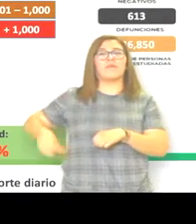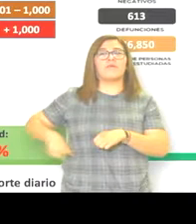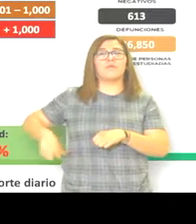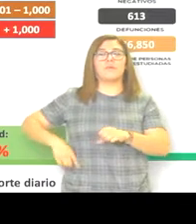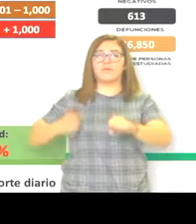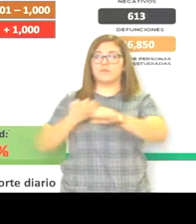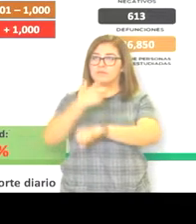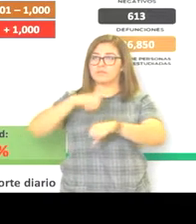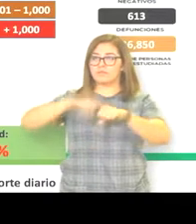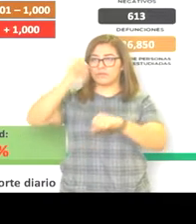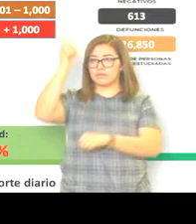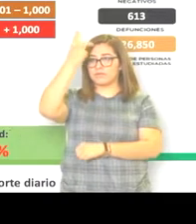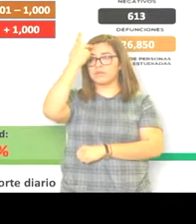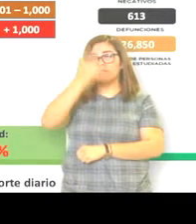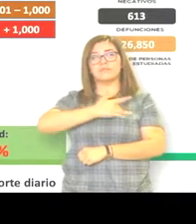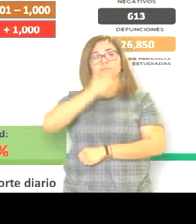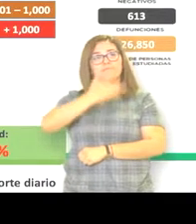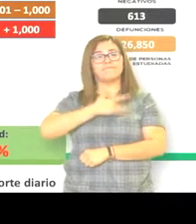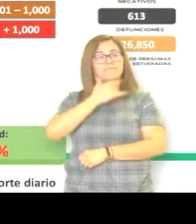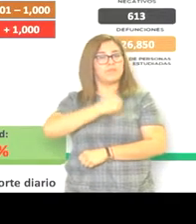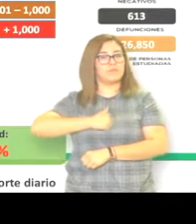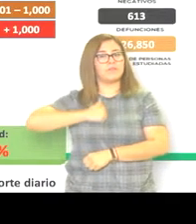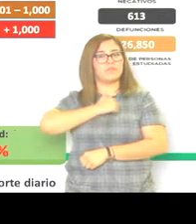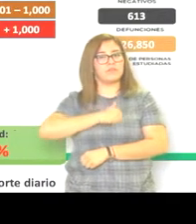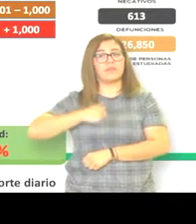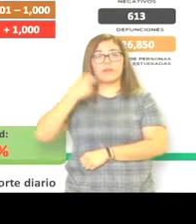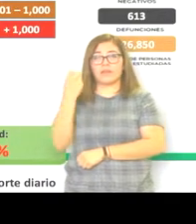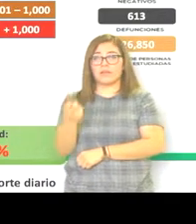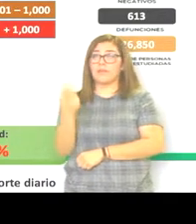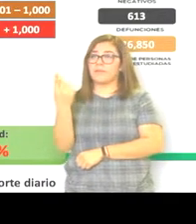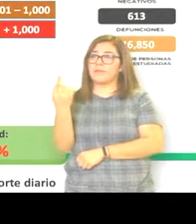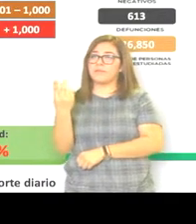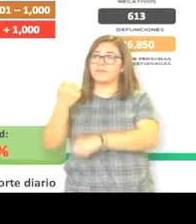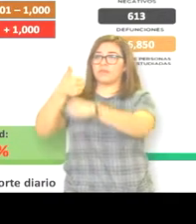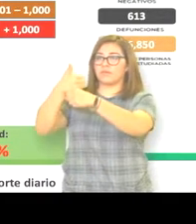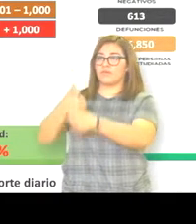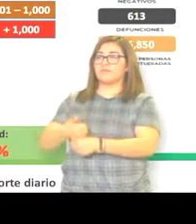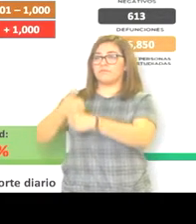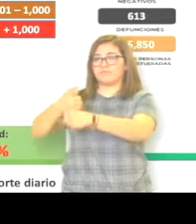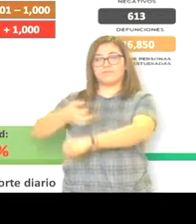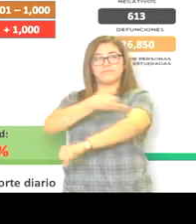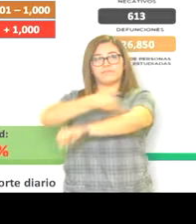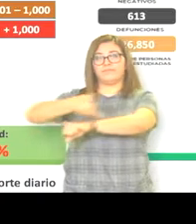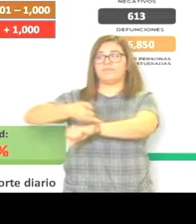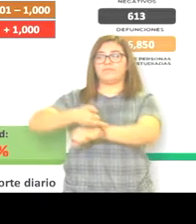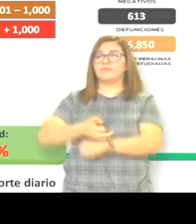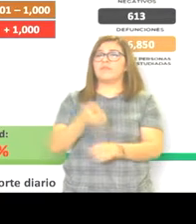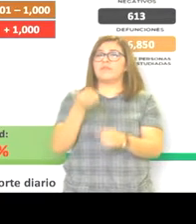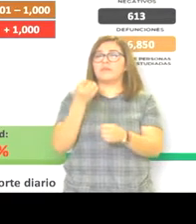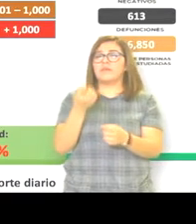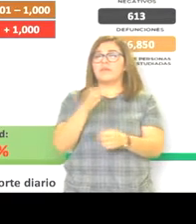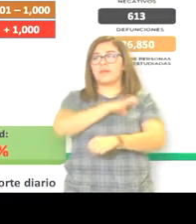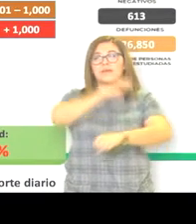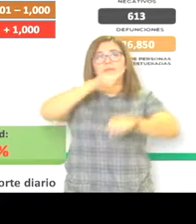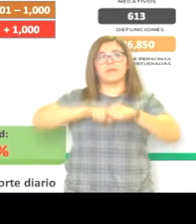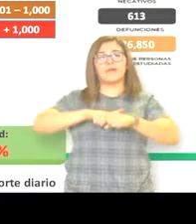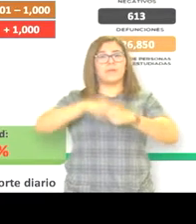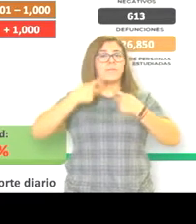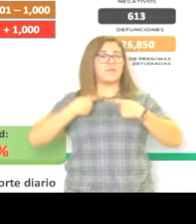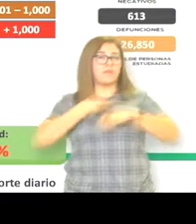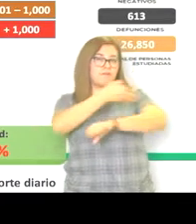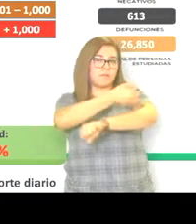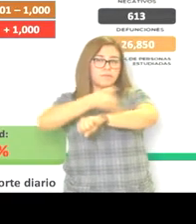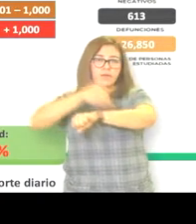Potosí, enviamos nuestro más sentido pésame a estas 25 familias y en particular a